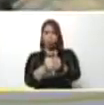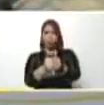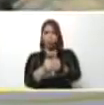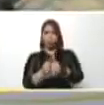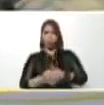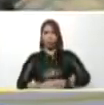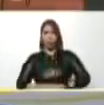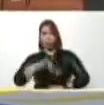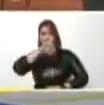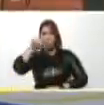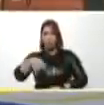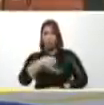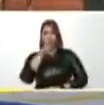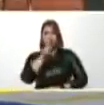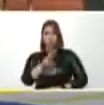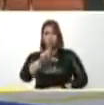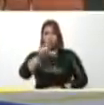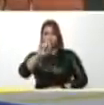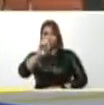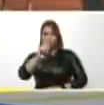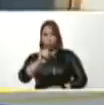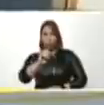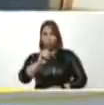de Julio César Reyes, un barinés